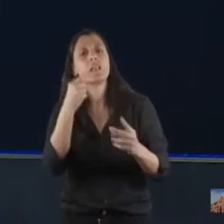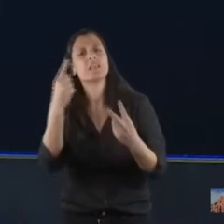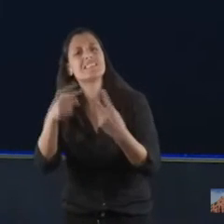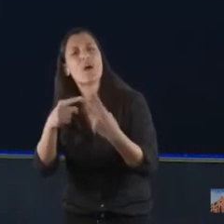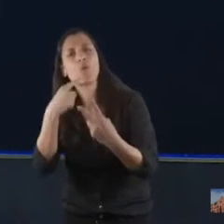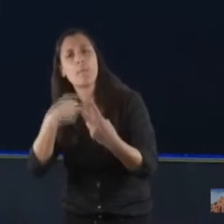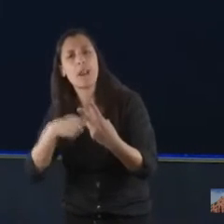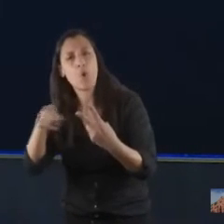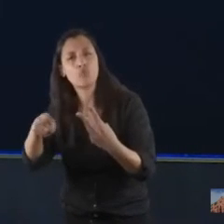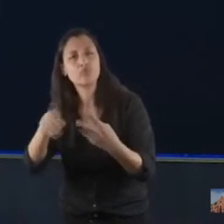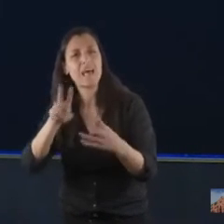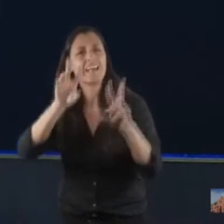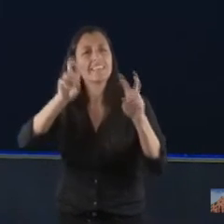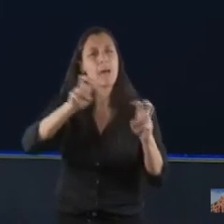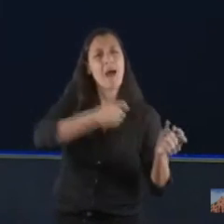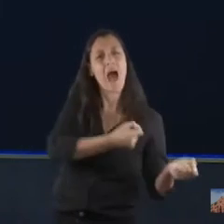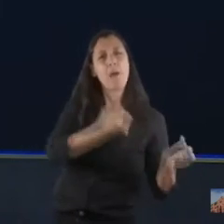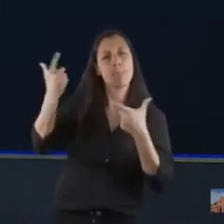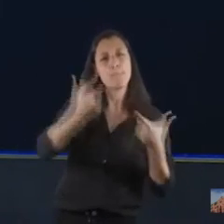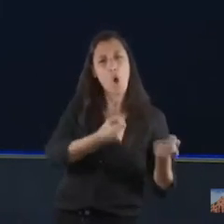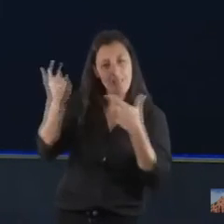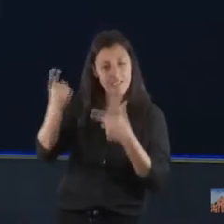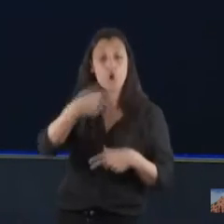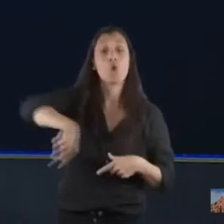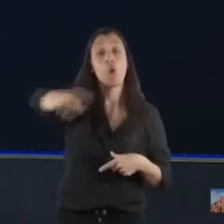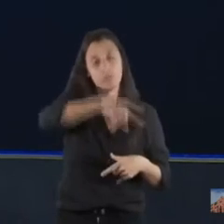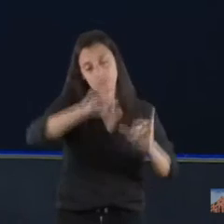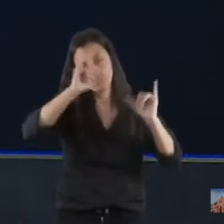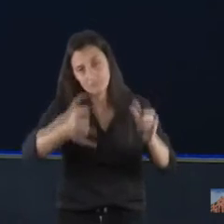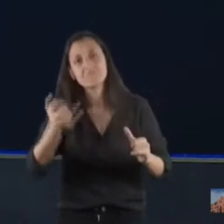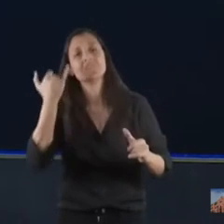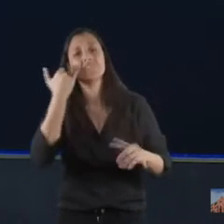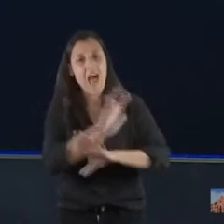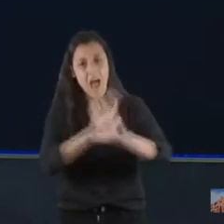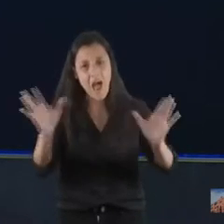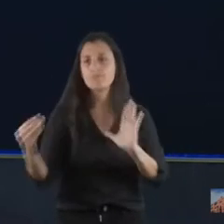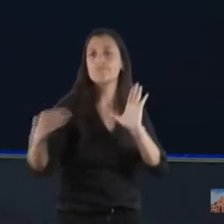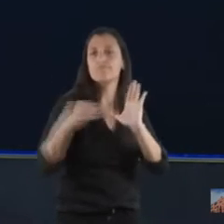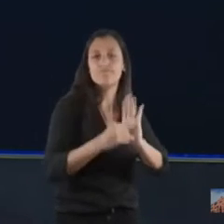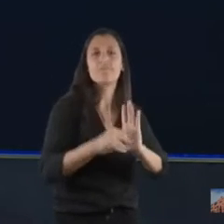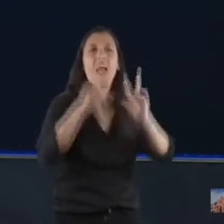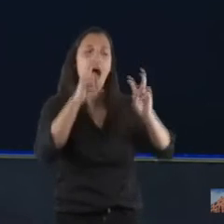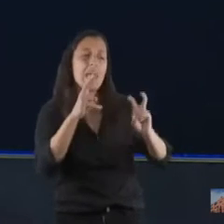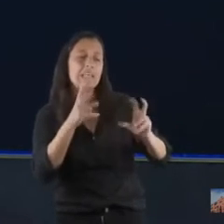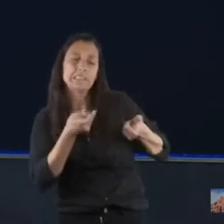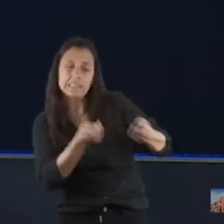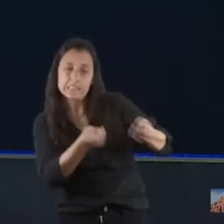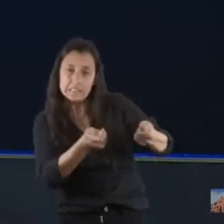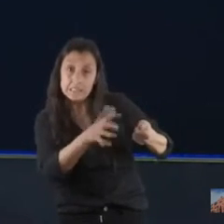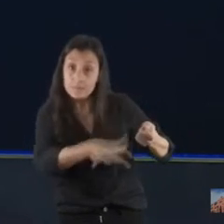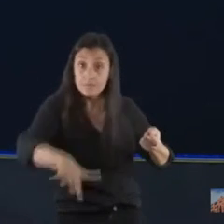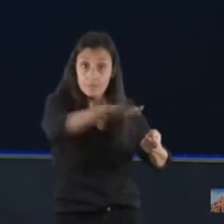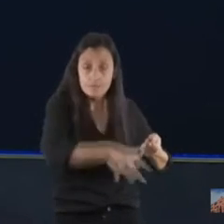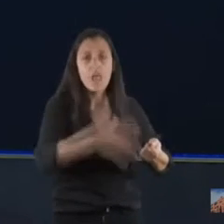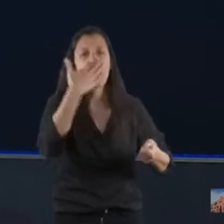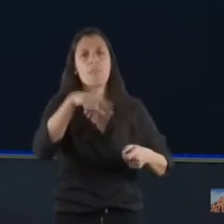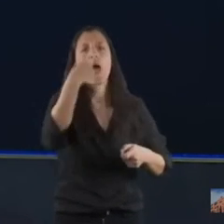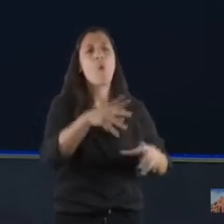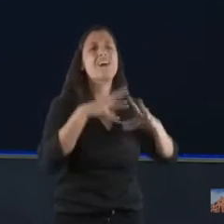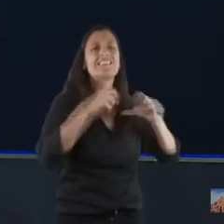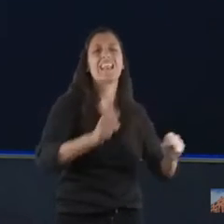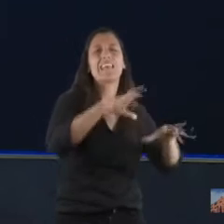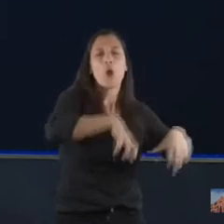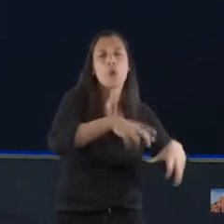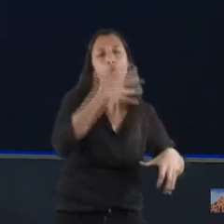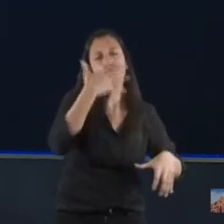bueno acordamos un mecanismo de incentivos después el presidente del vicepresidente del banco central y el secretario de agricultura se los van a